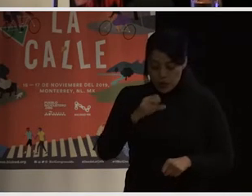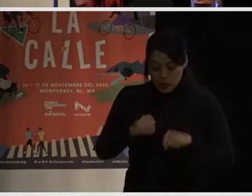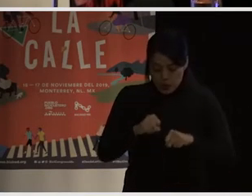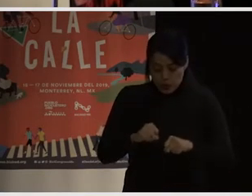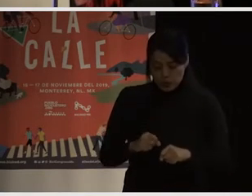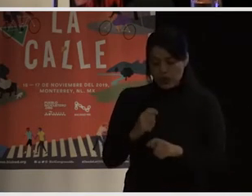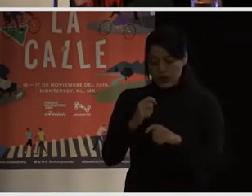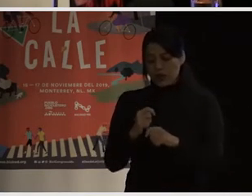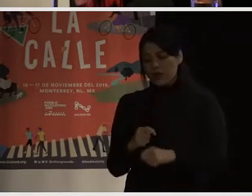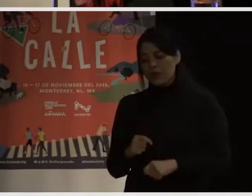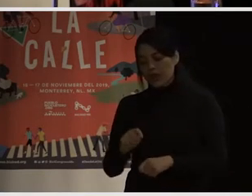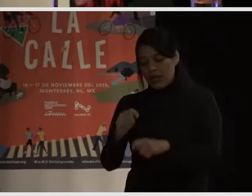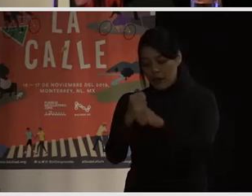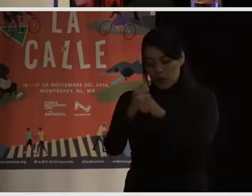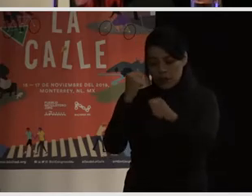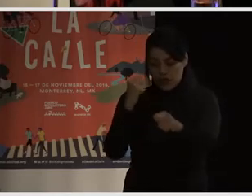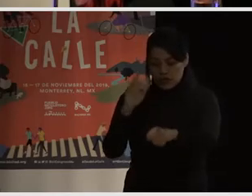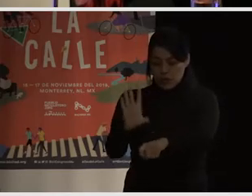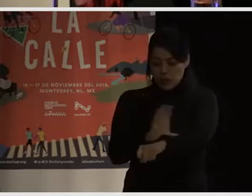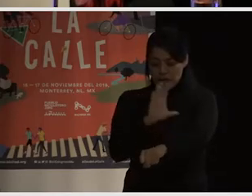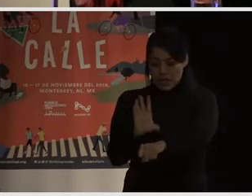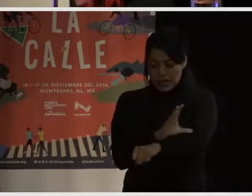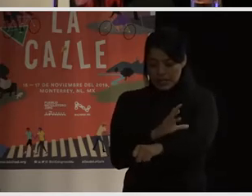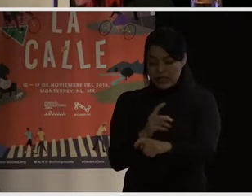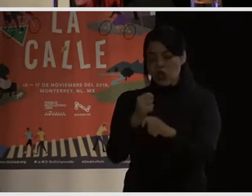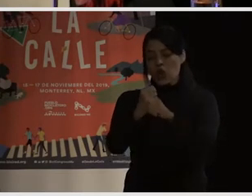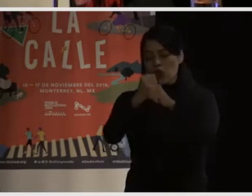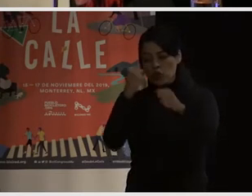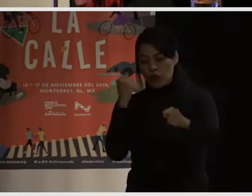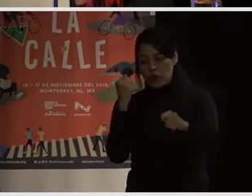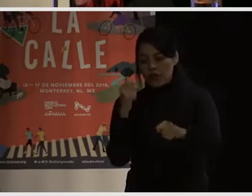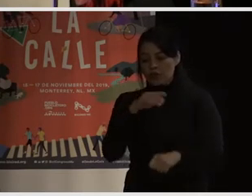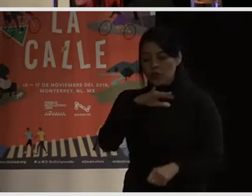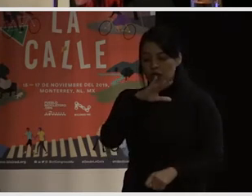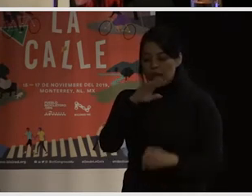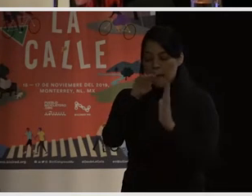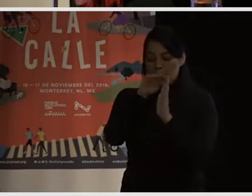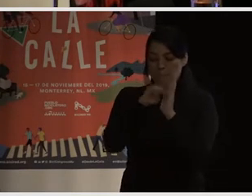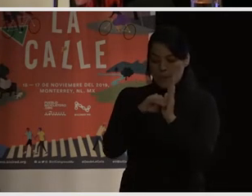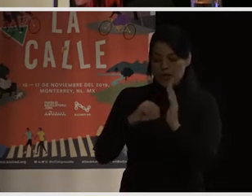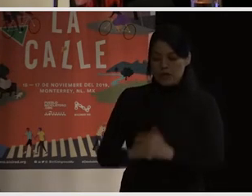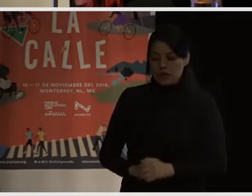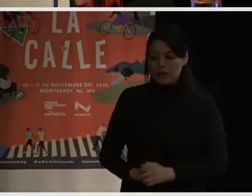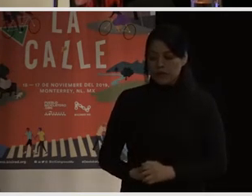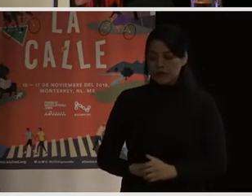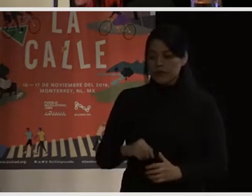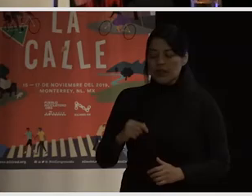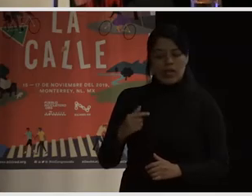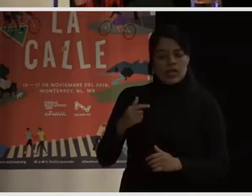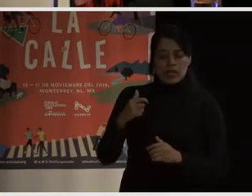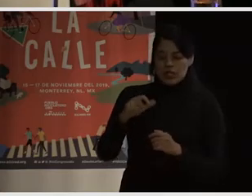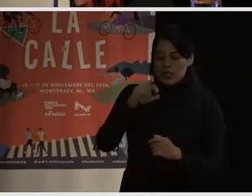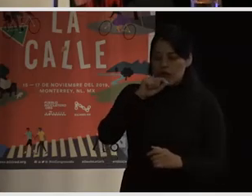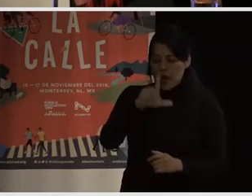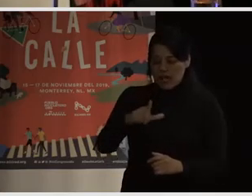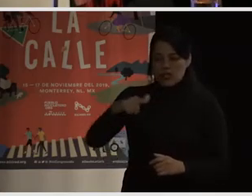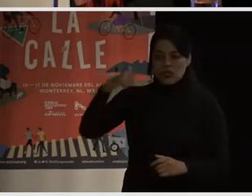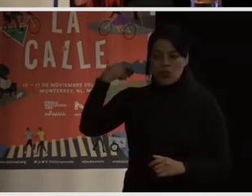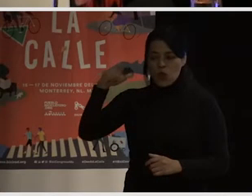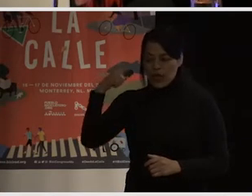transporte de bajas emisiones entonces un proyectazo donde jalisco y el área metropolitana de guadalajara guadalajara y los municipios le estamos